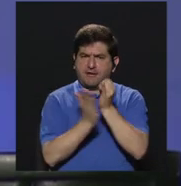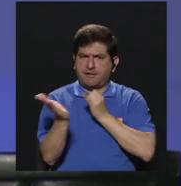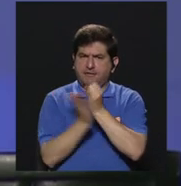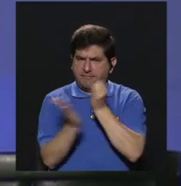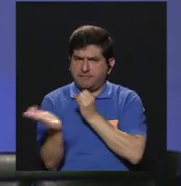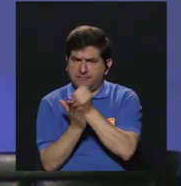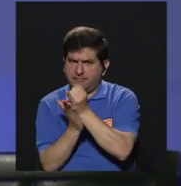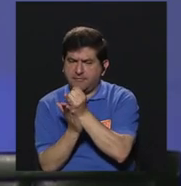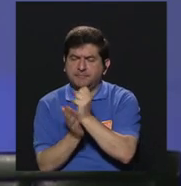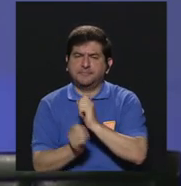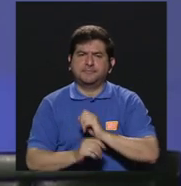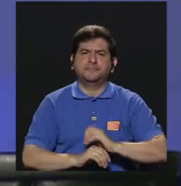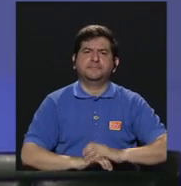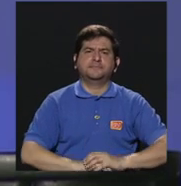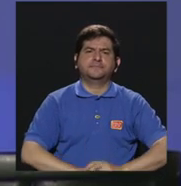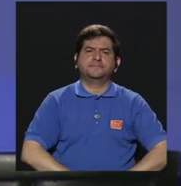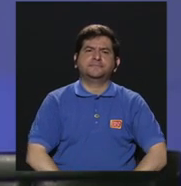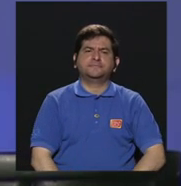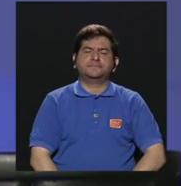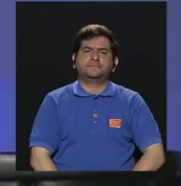investigación,